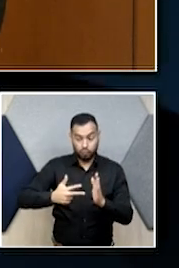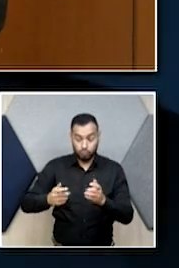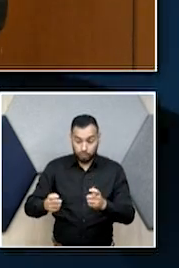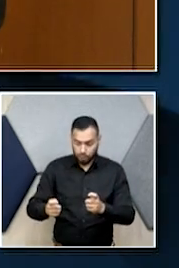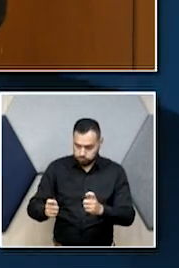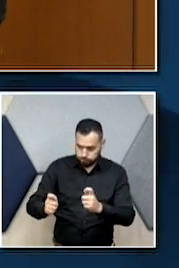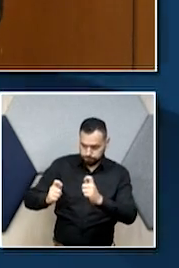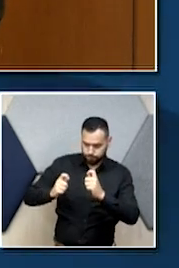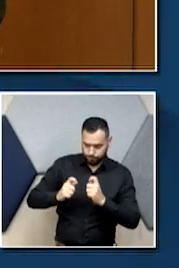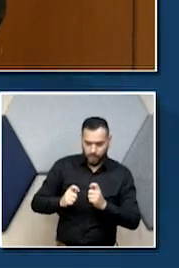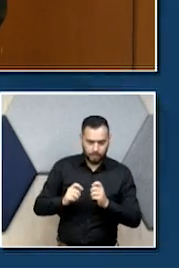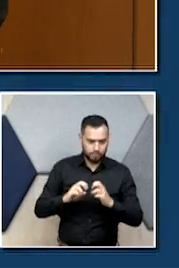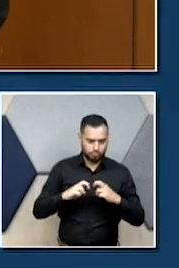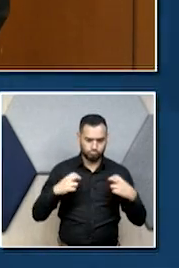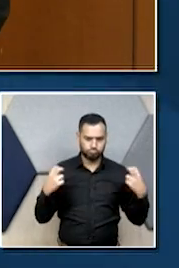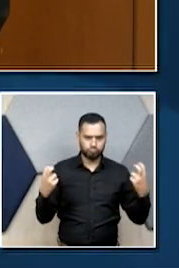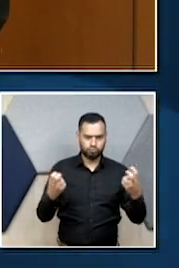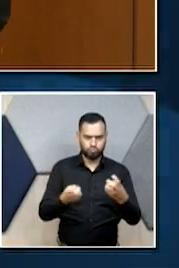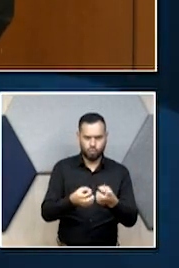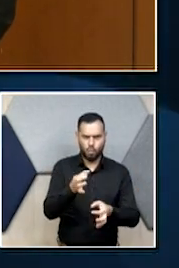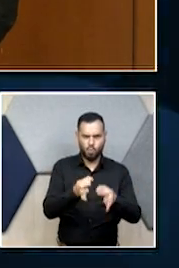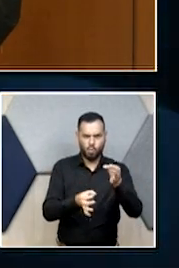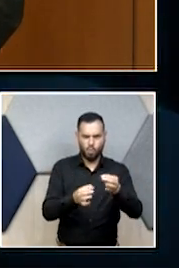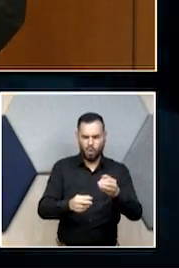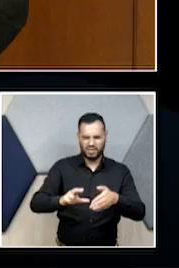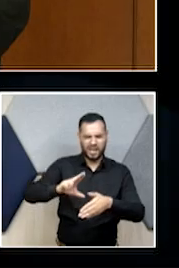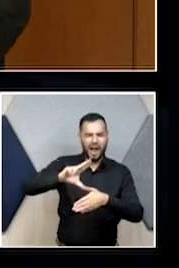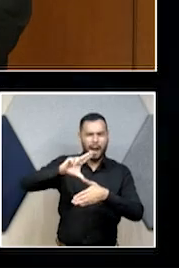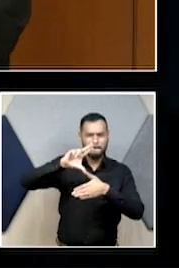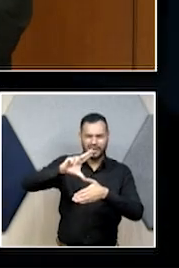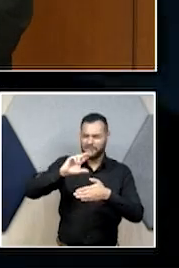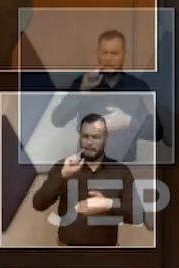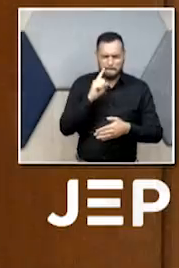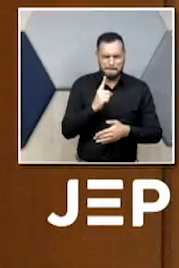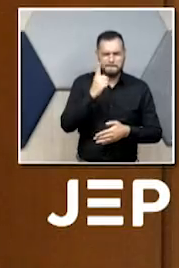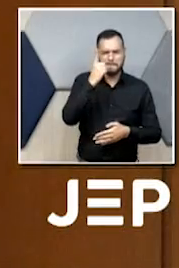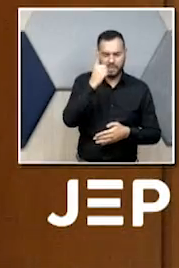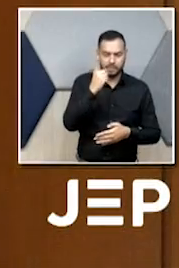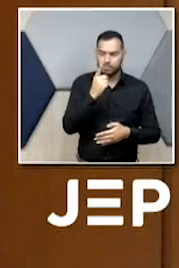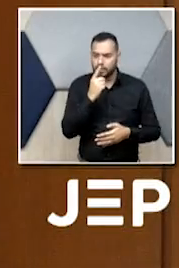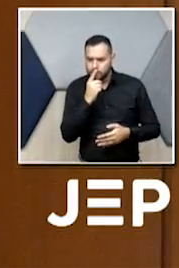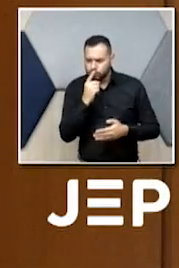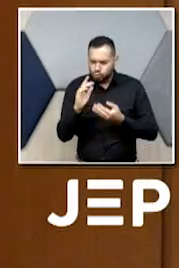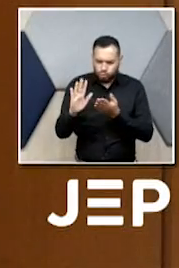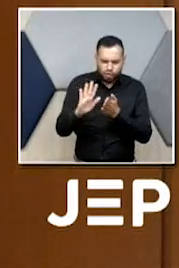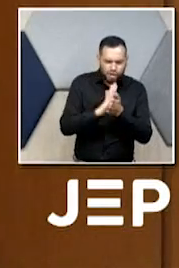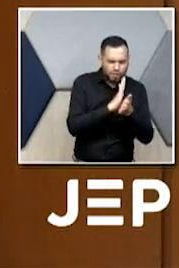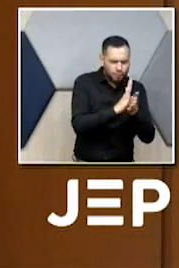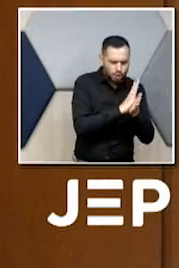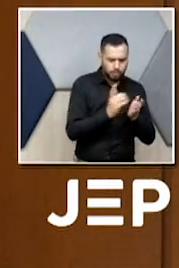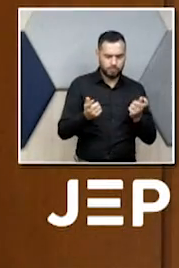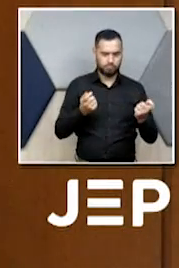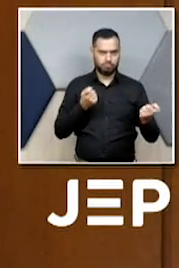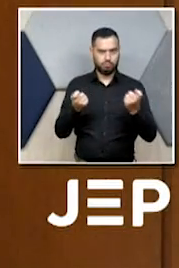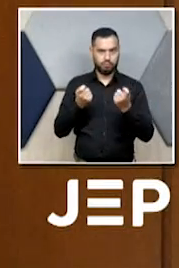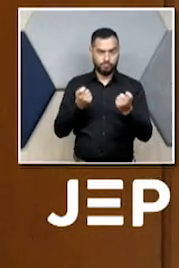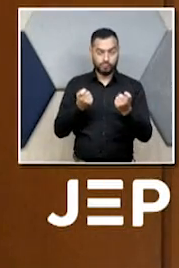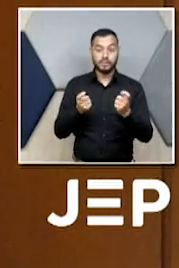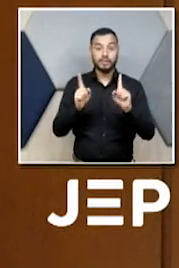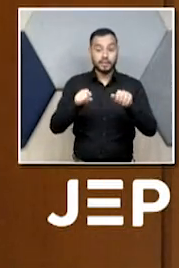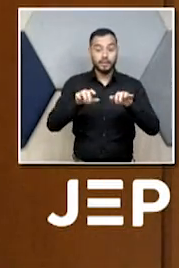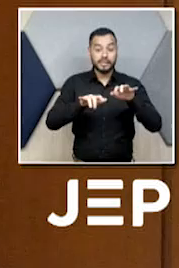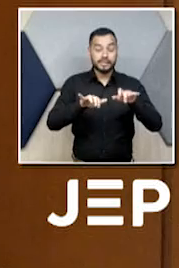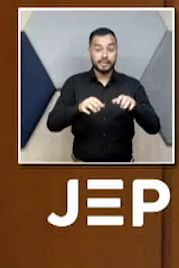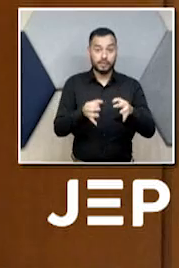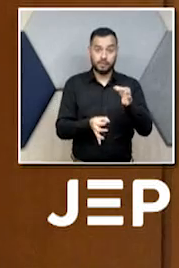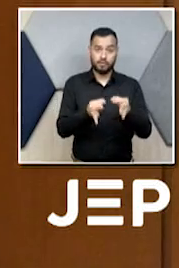de punta en América Latina en lo que tiene que ver con el manejo de la información y una secretaría judicial que tiene que atender